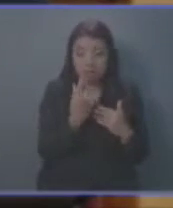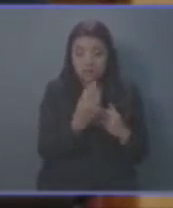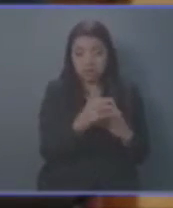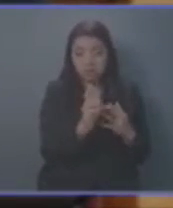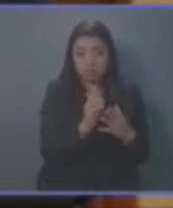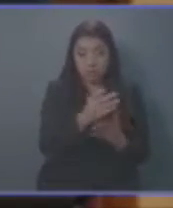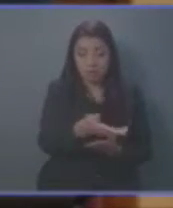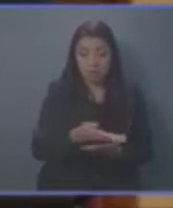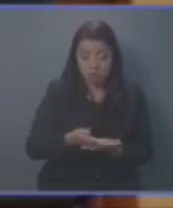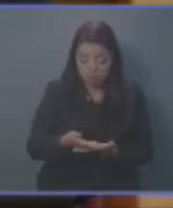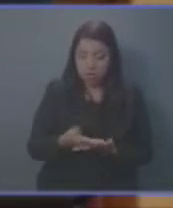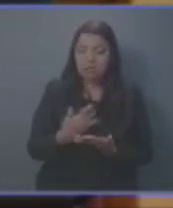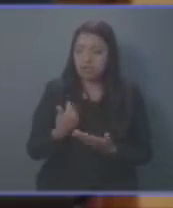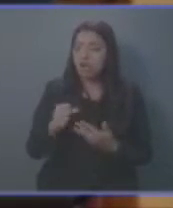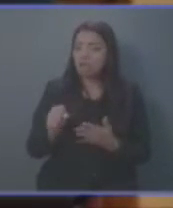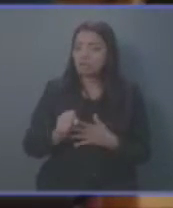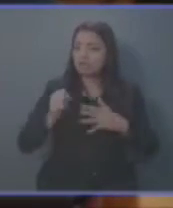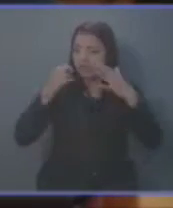artículo 1,